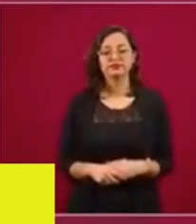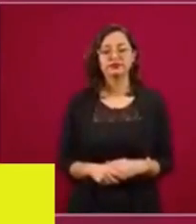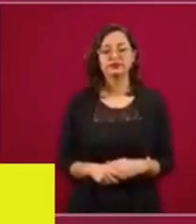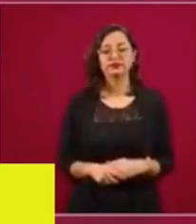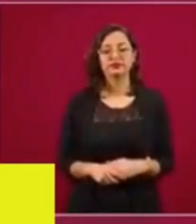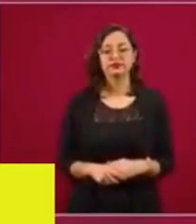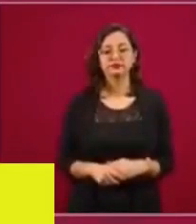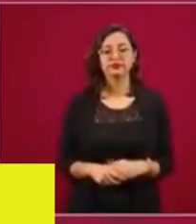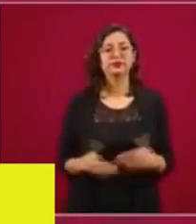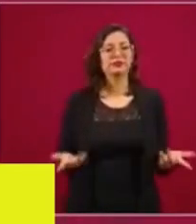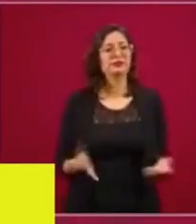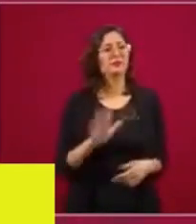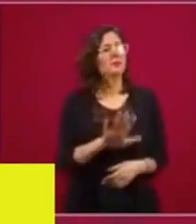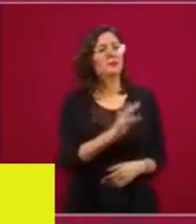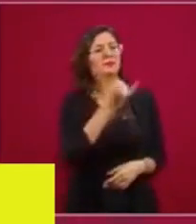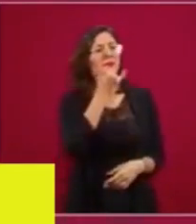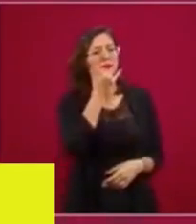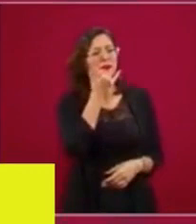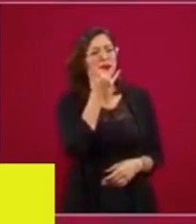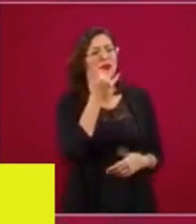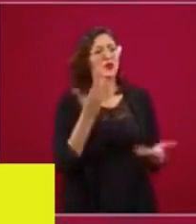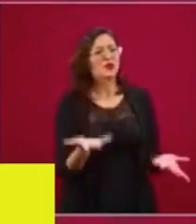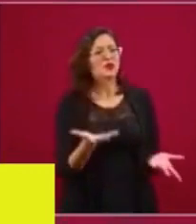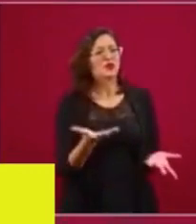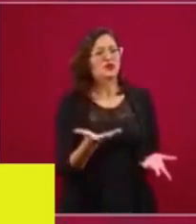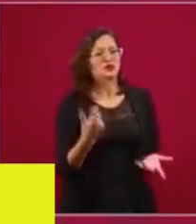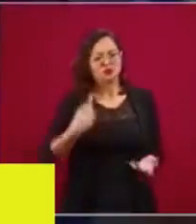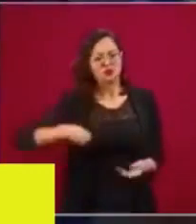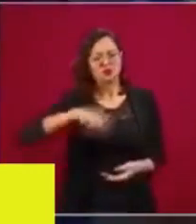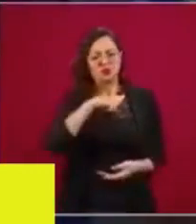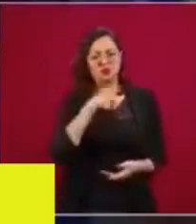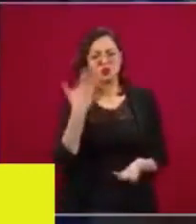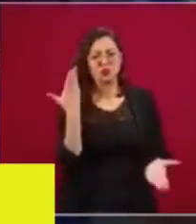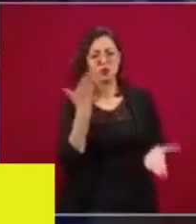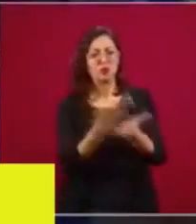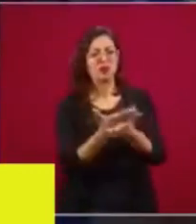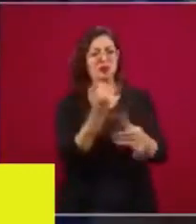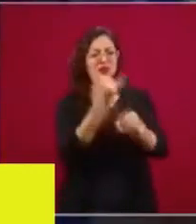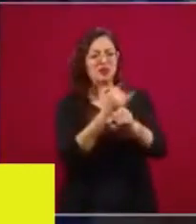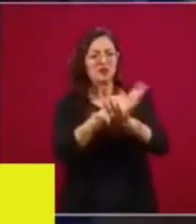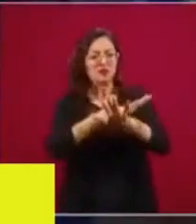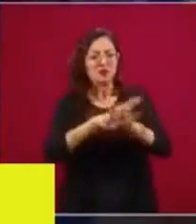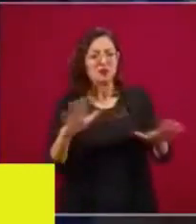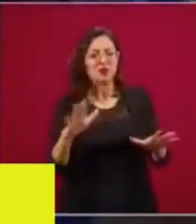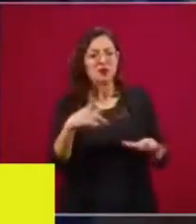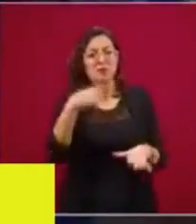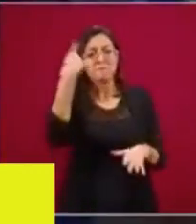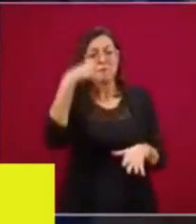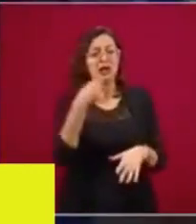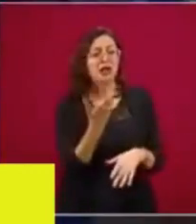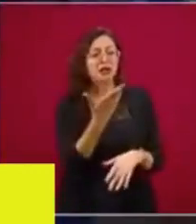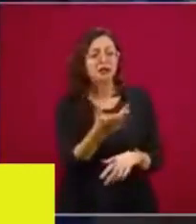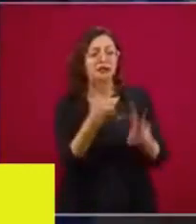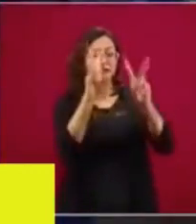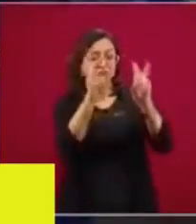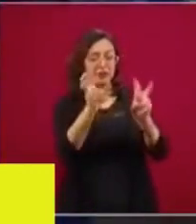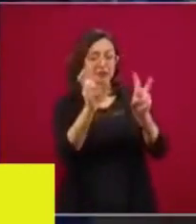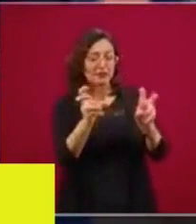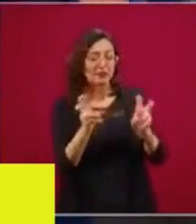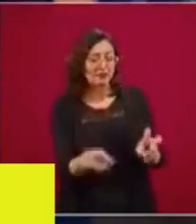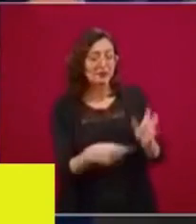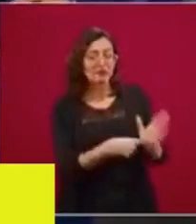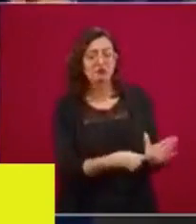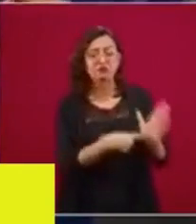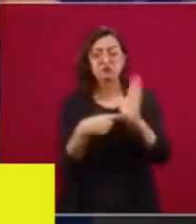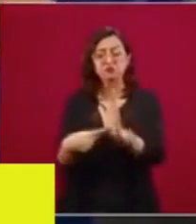Pero ¿sabe qué pasa, presidente? Perdón, que hay veces que nosotros vetemos solicitudes de información justo para señalar estos temas que usted nos comenta aquí en la mañanera,